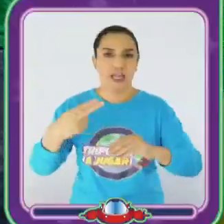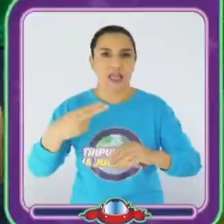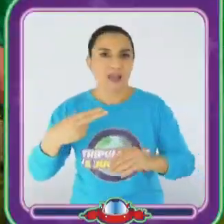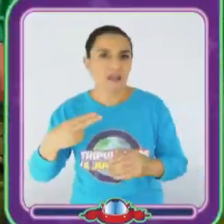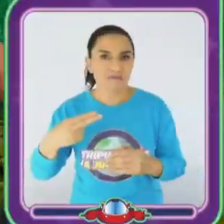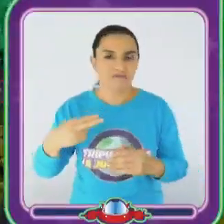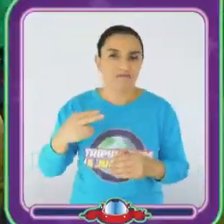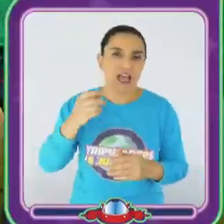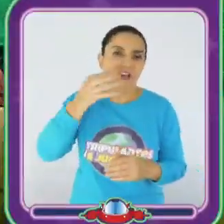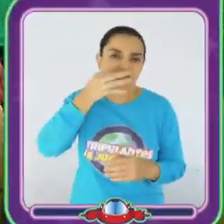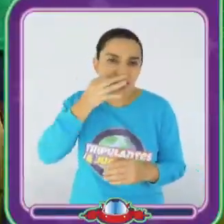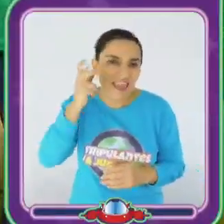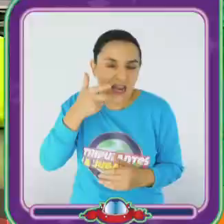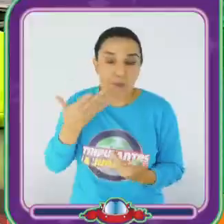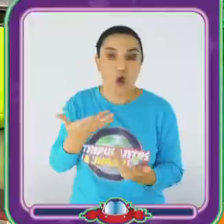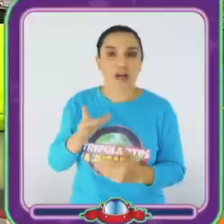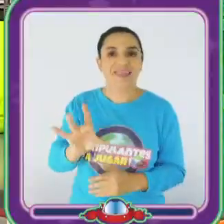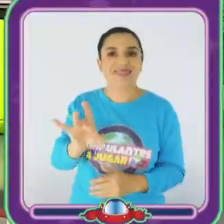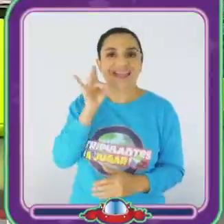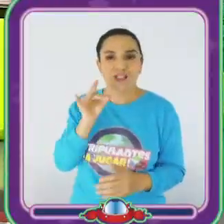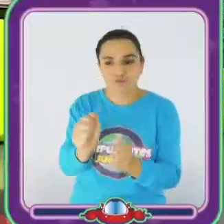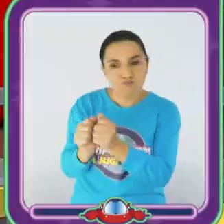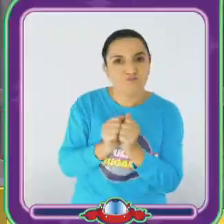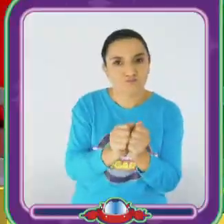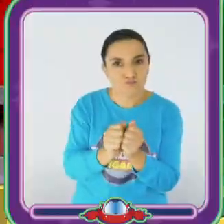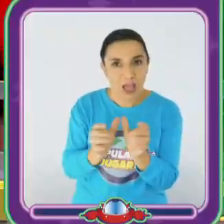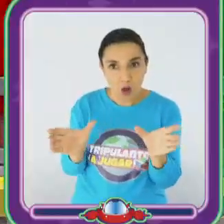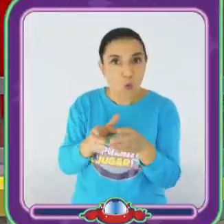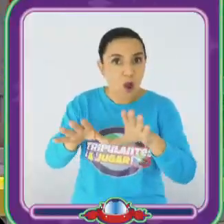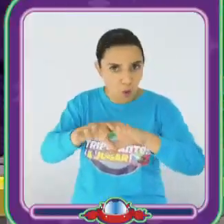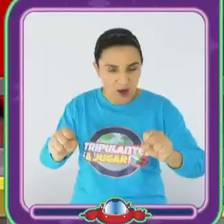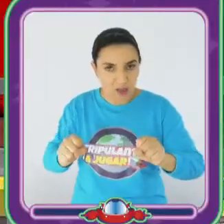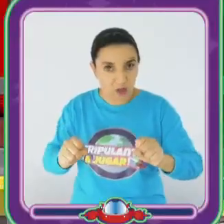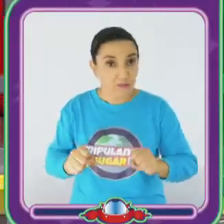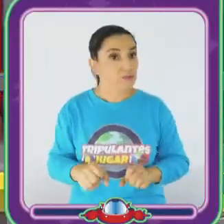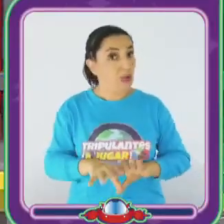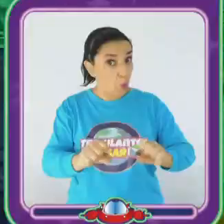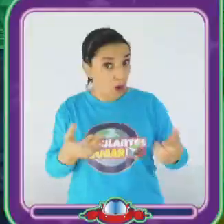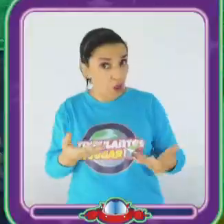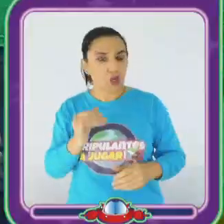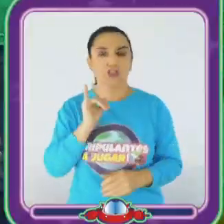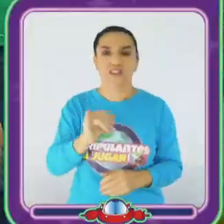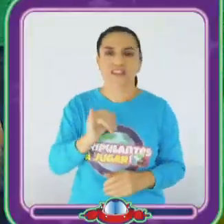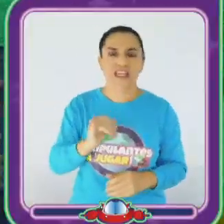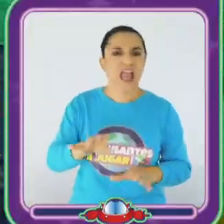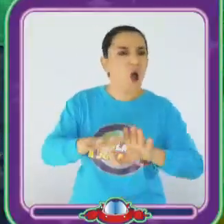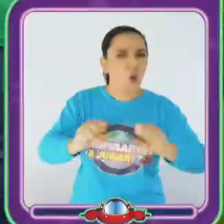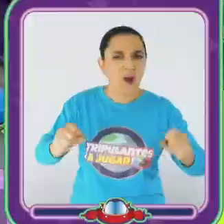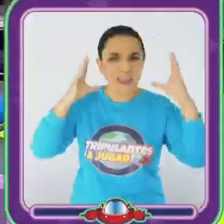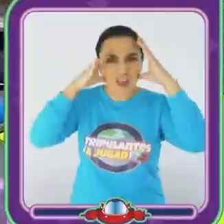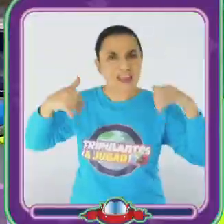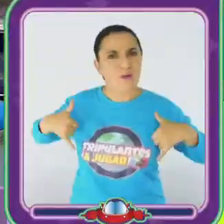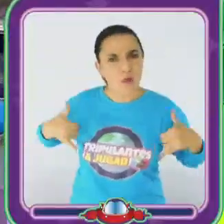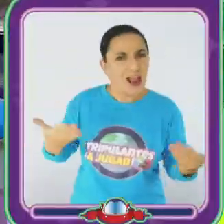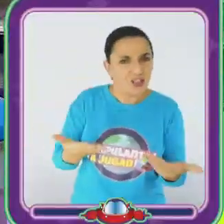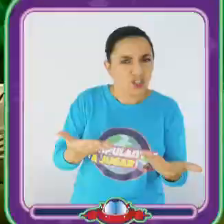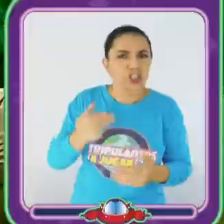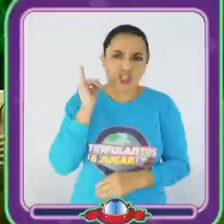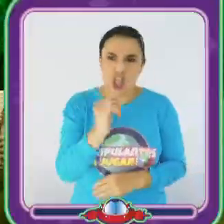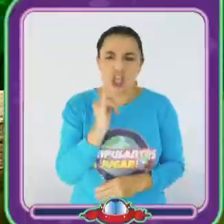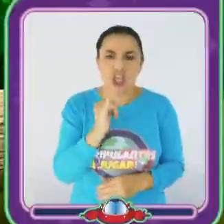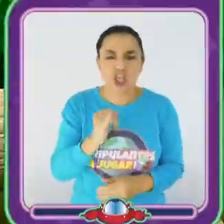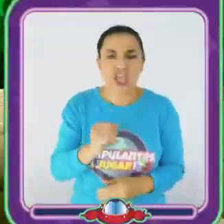el cojín verde limón. Pero tiene que ser una decisión en equipo. ¿Les parece, tripulación? ¡Sí! ¿Les parece, tripulación?